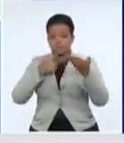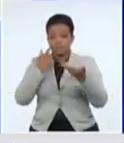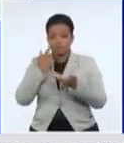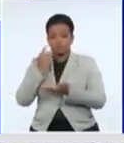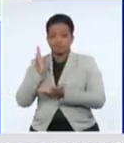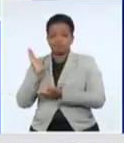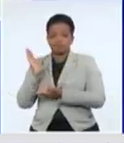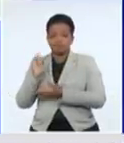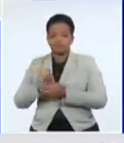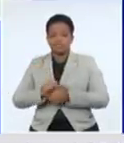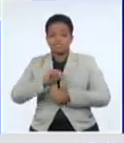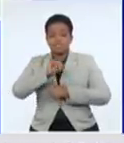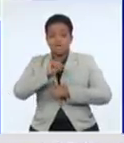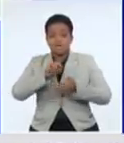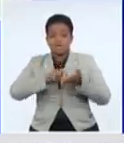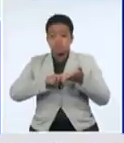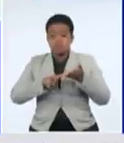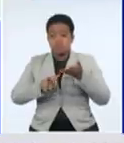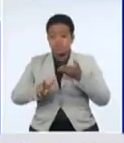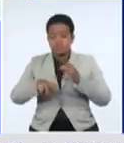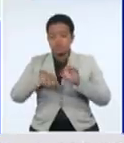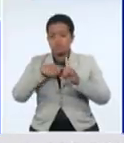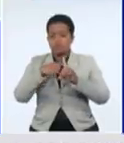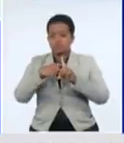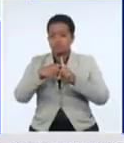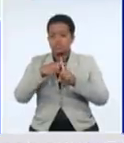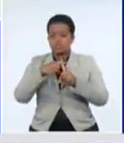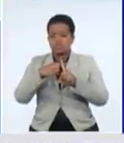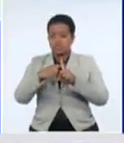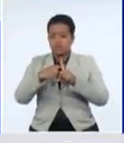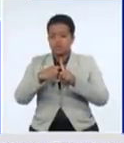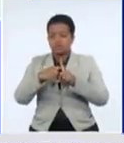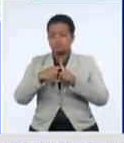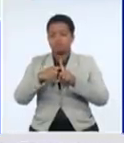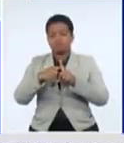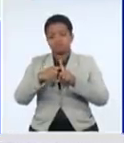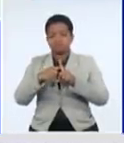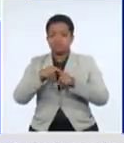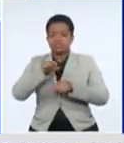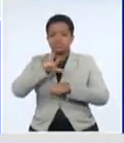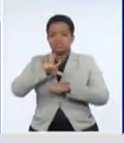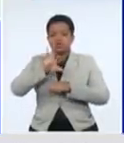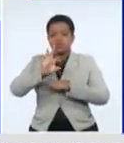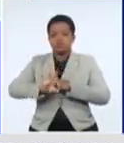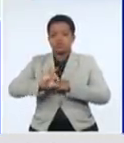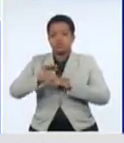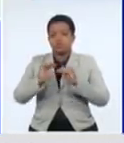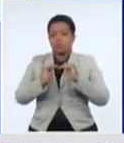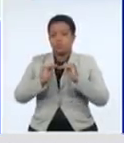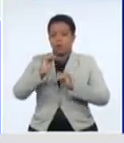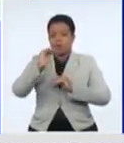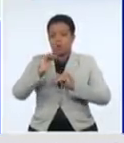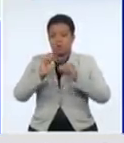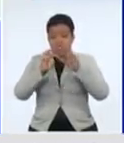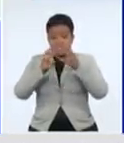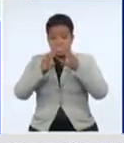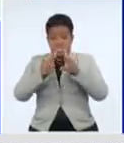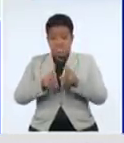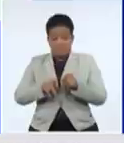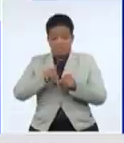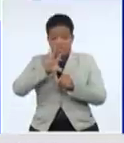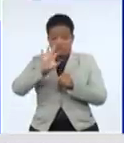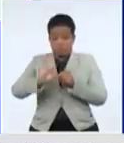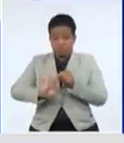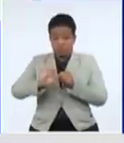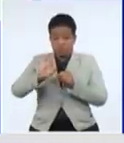provincias con una positividad mayor al 5%. Este es un número que habíamos llegado a